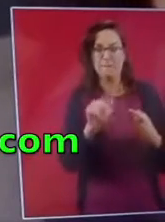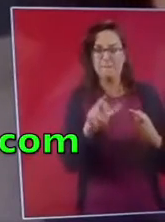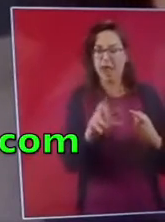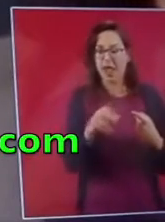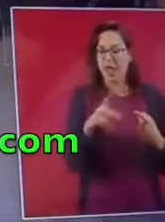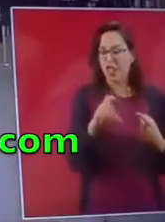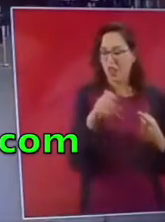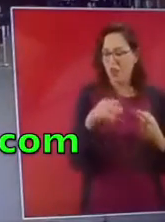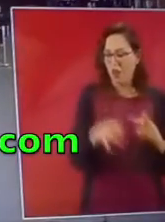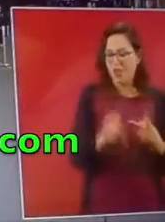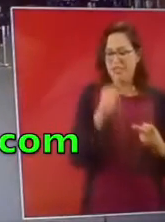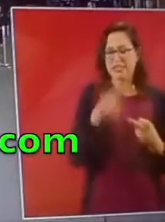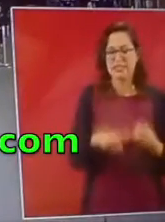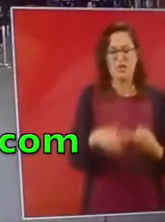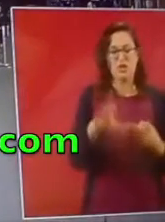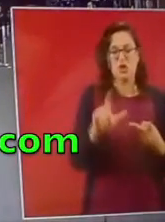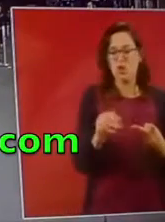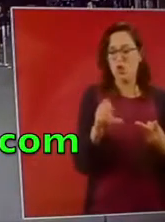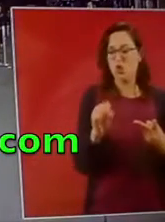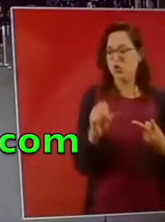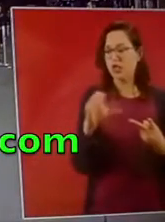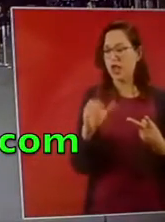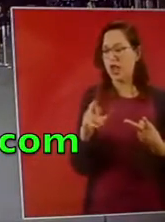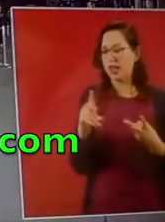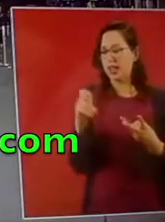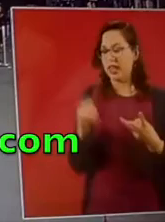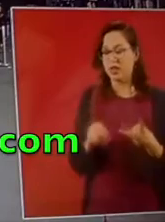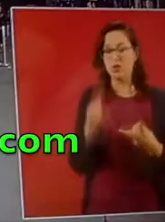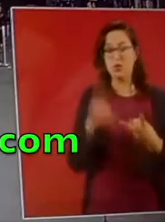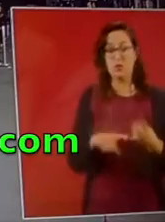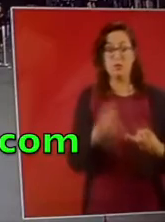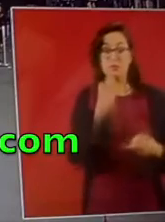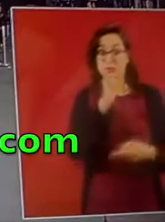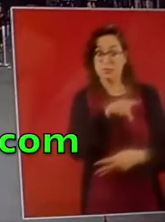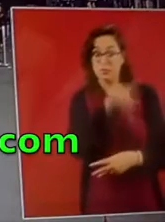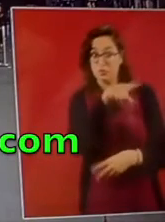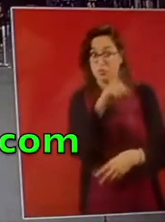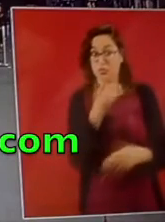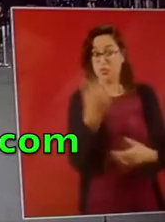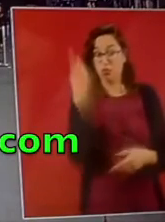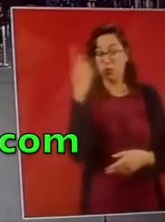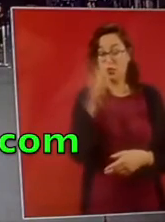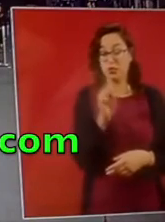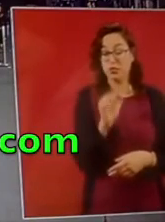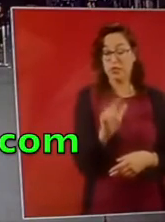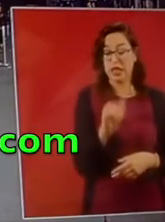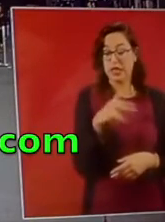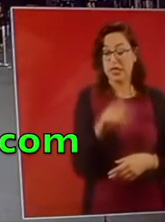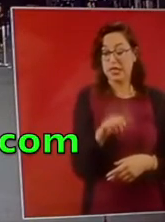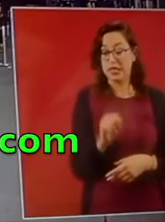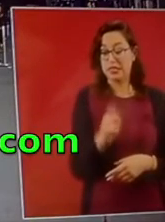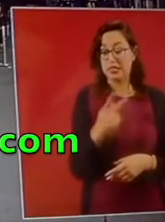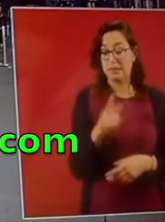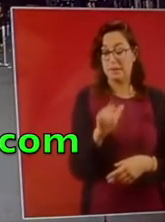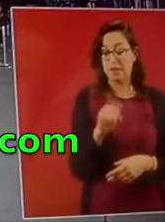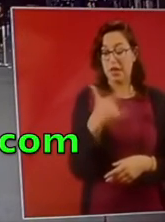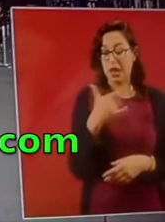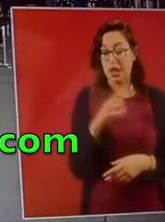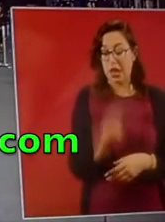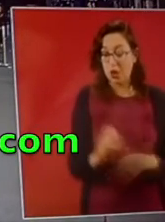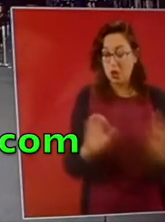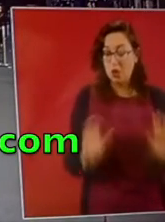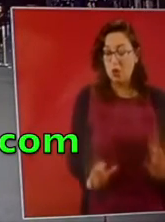los trabajos del gobierno constitucional en ese mar de necesidades que tiene nuestro estado. Muy bien, quisiera